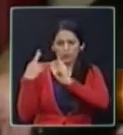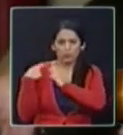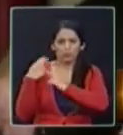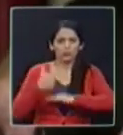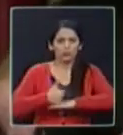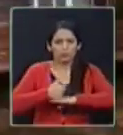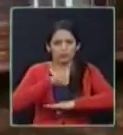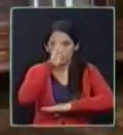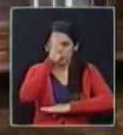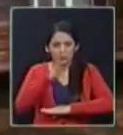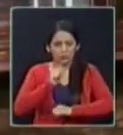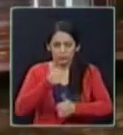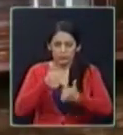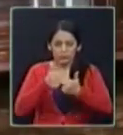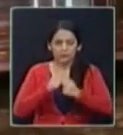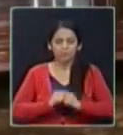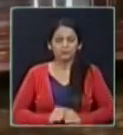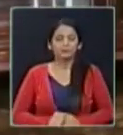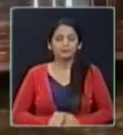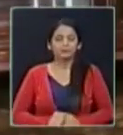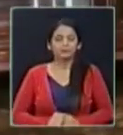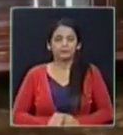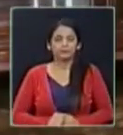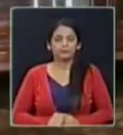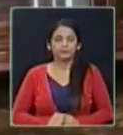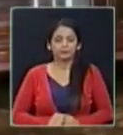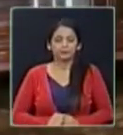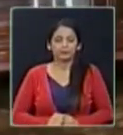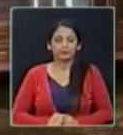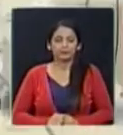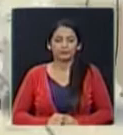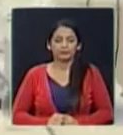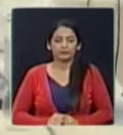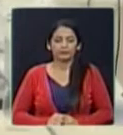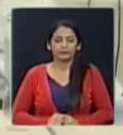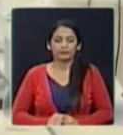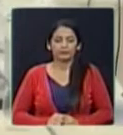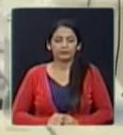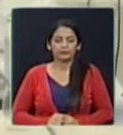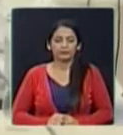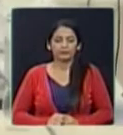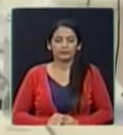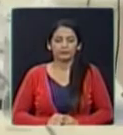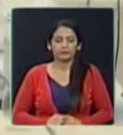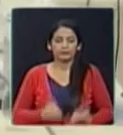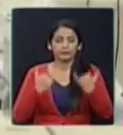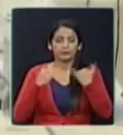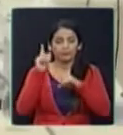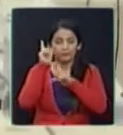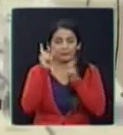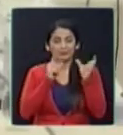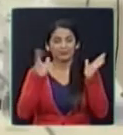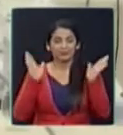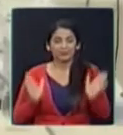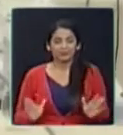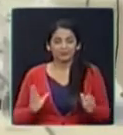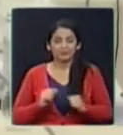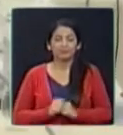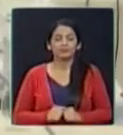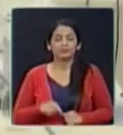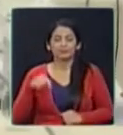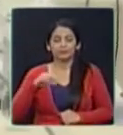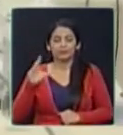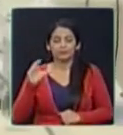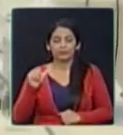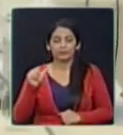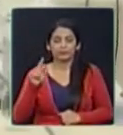derecho. Y ya sobre el tema central de la comparecencia de la autoridad del fiscal Carlos Vaca Mancheno hasta acá, hasta la